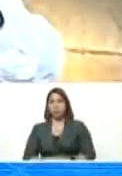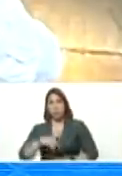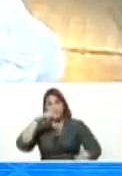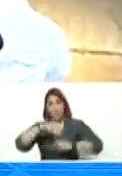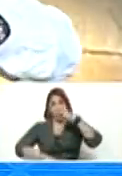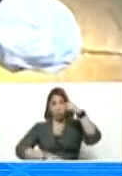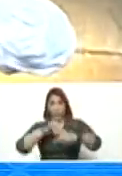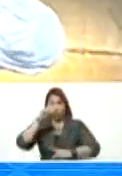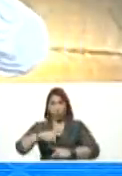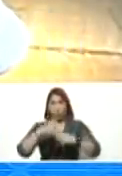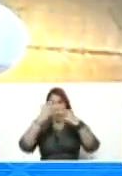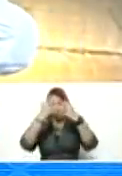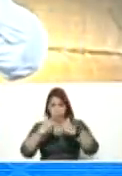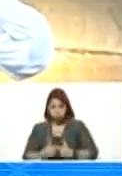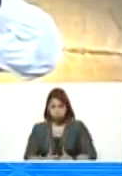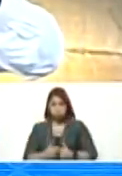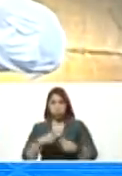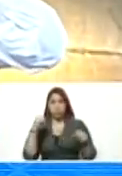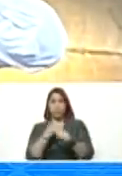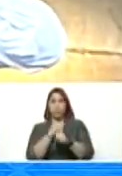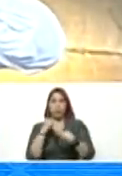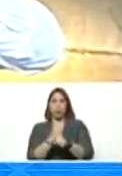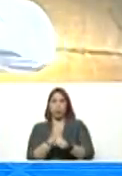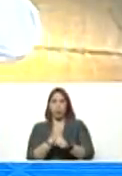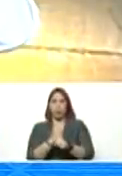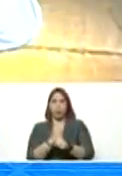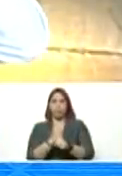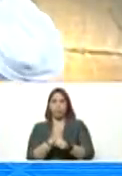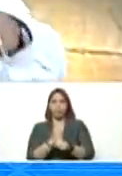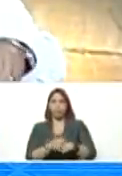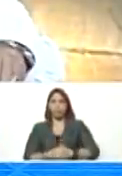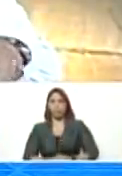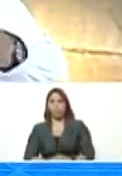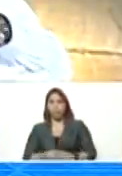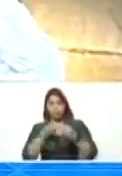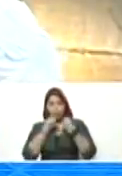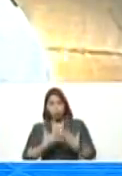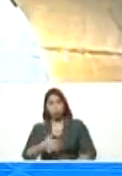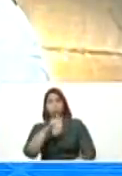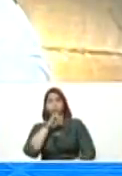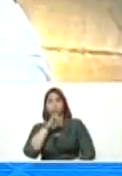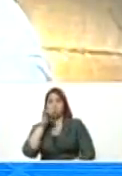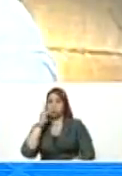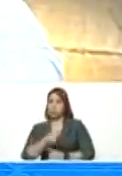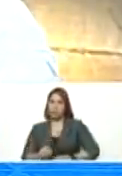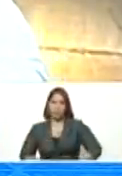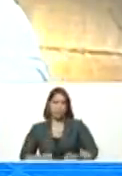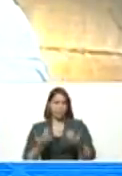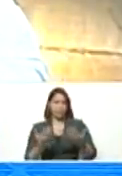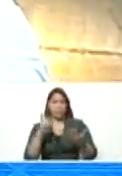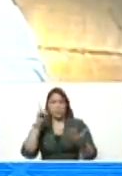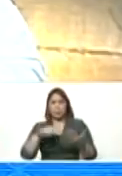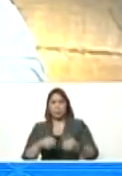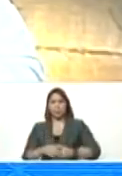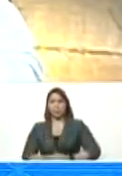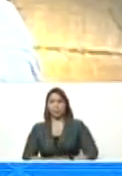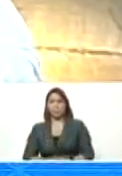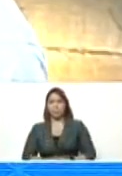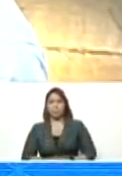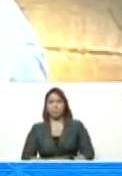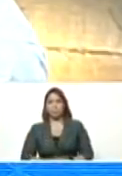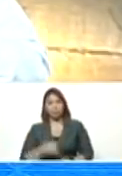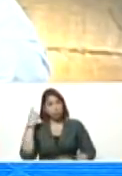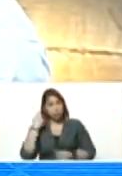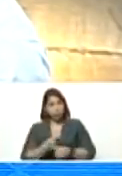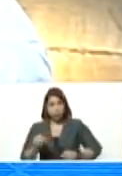y procesadas por manos obreras. Son buenas noticias que hay que darle a la artillería, que hay